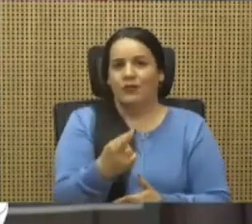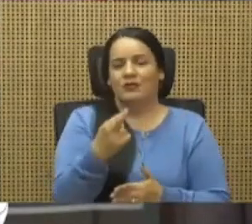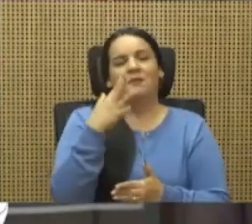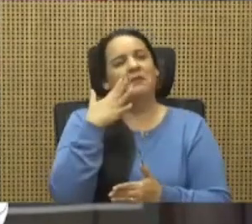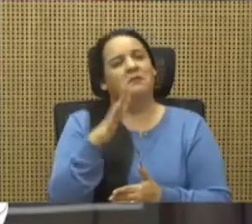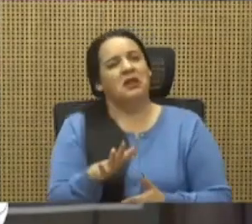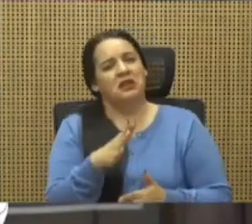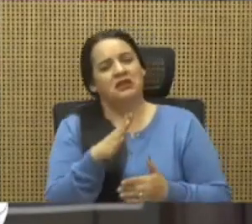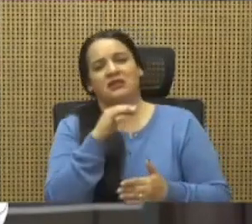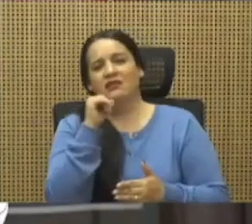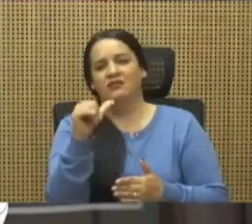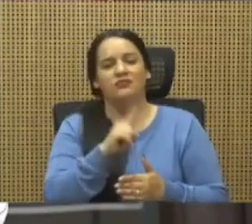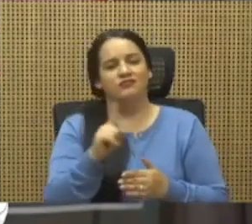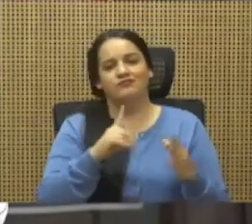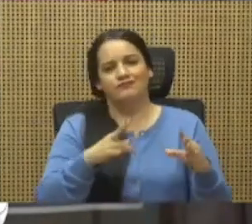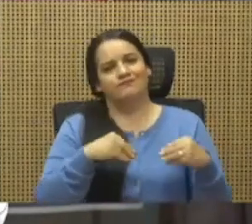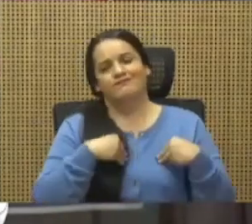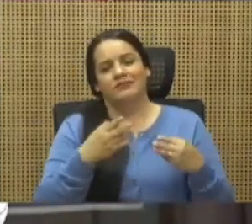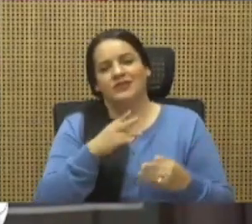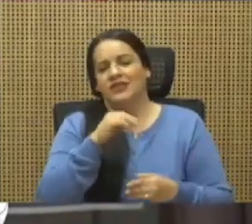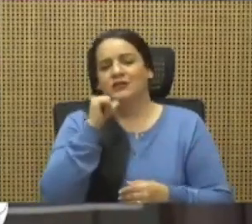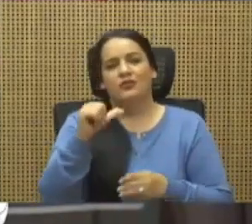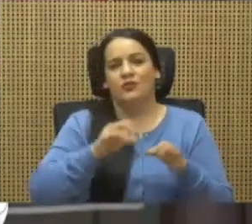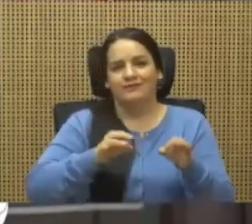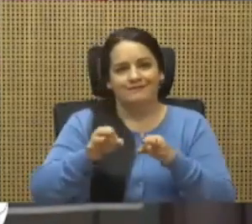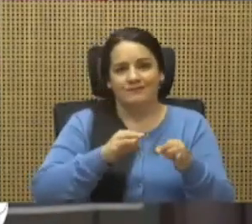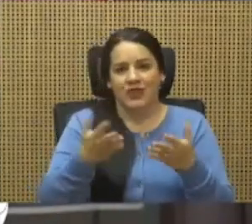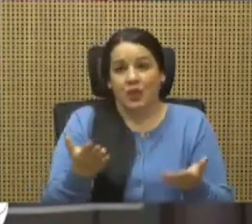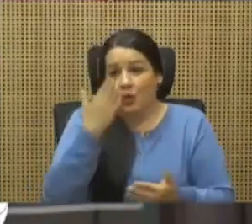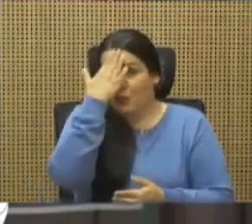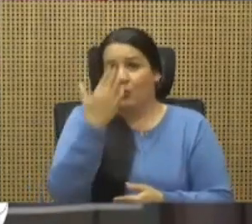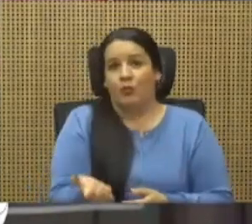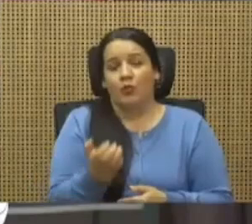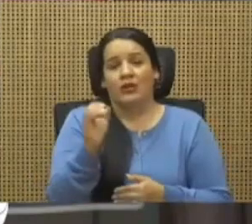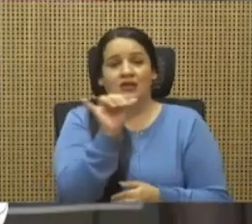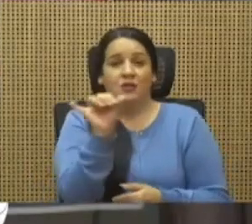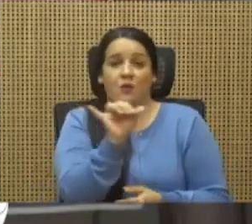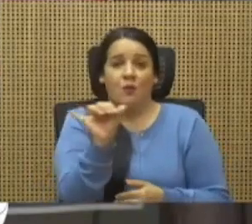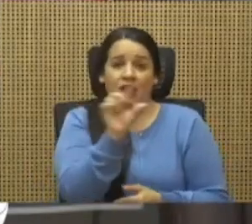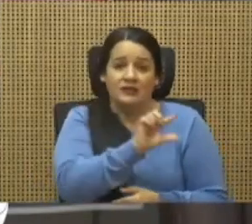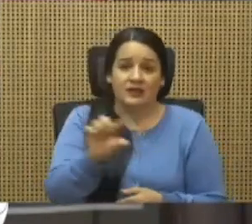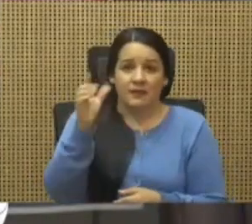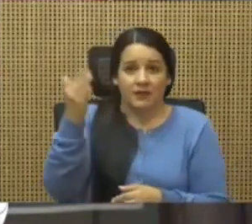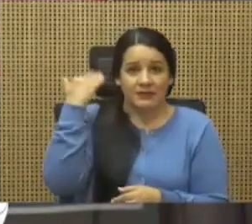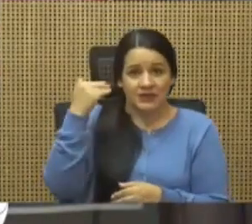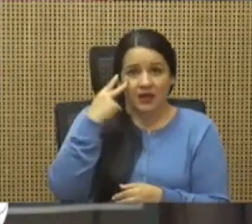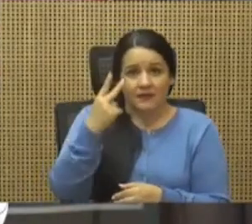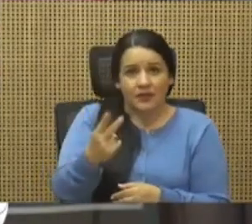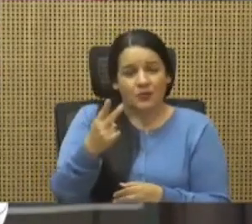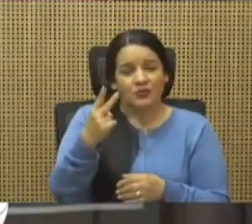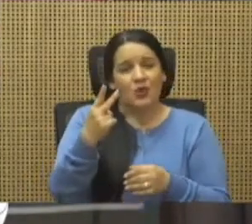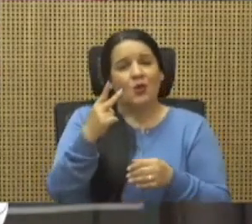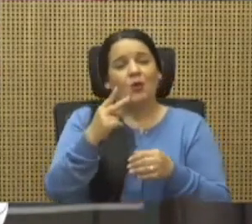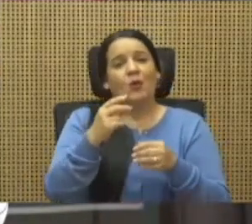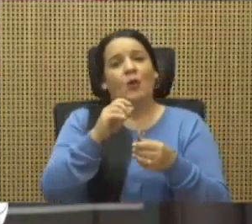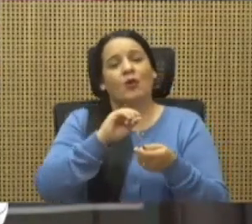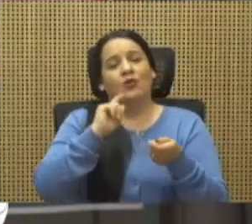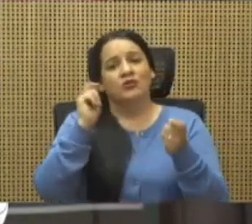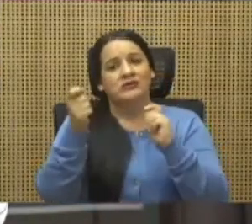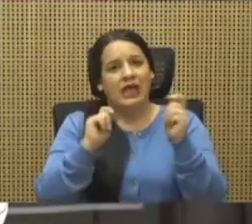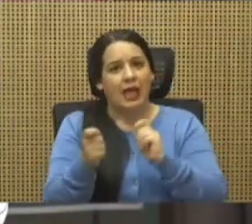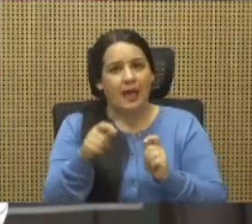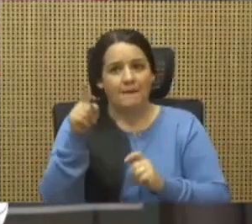reprochable, me parece inexplicable, porque es muy similar a lo que vimos la semana pasada con los exabruptos del